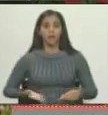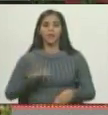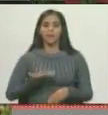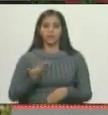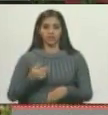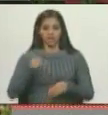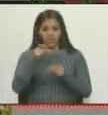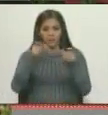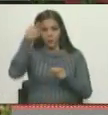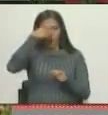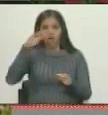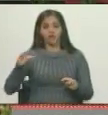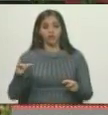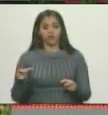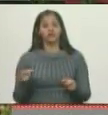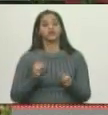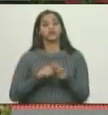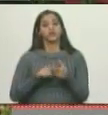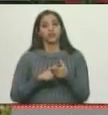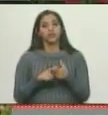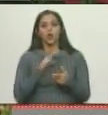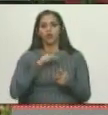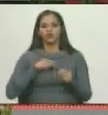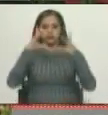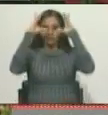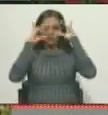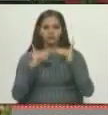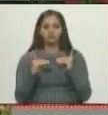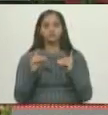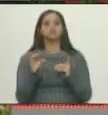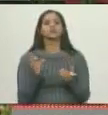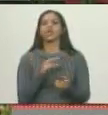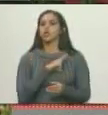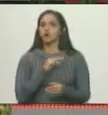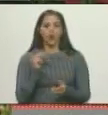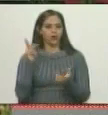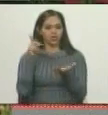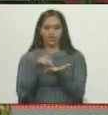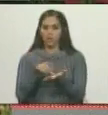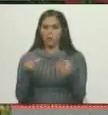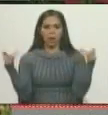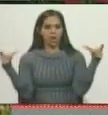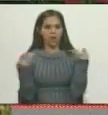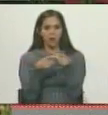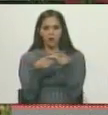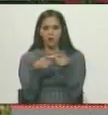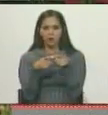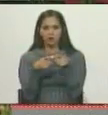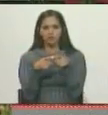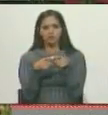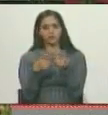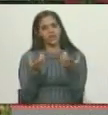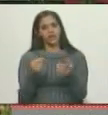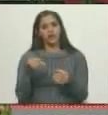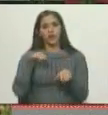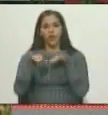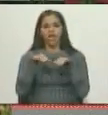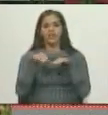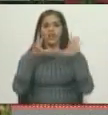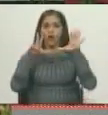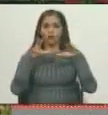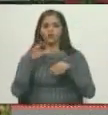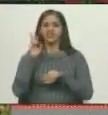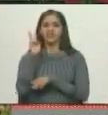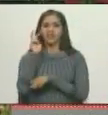habitantes. En consecuencia, hemos tomado la decisión de no asistir a las reuniones pautadas para los días jueves 8 y viernes 9